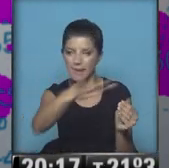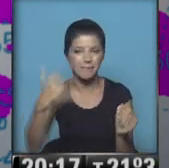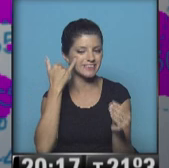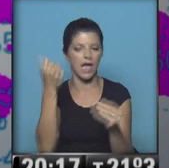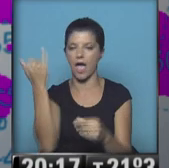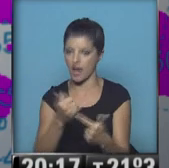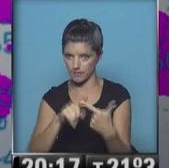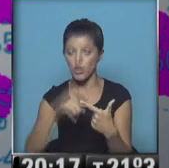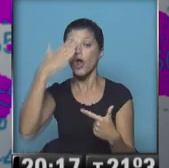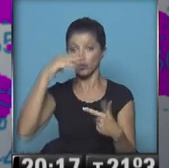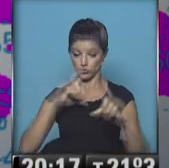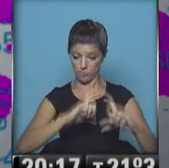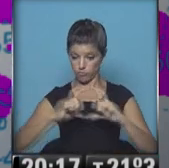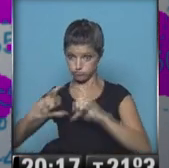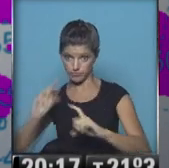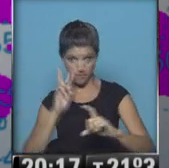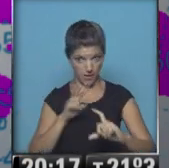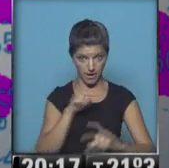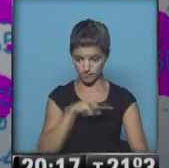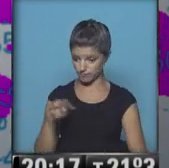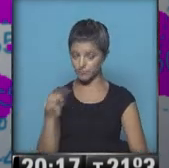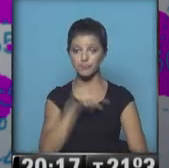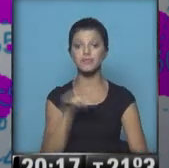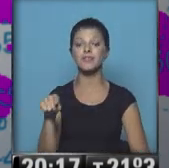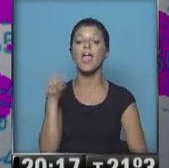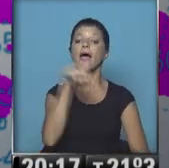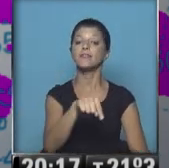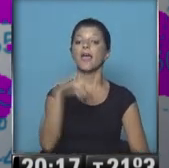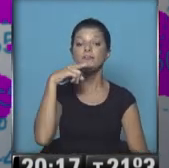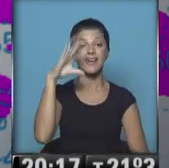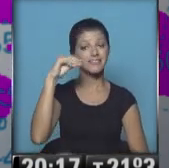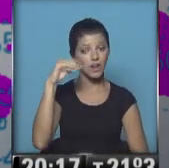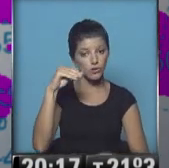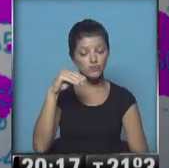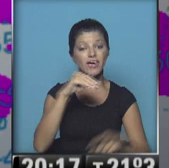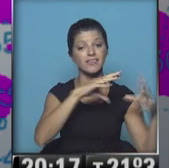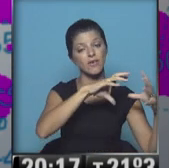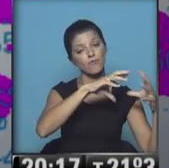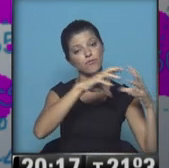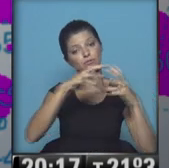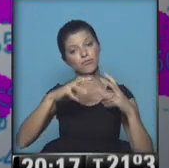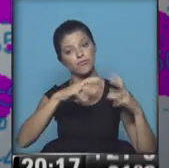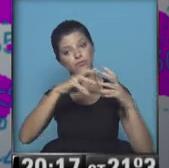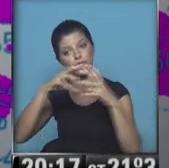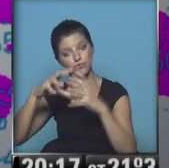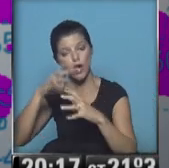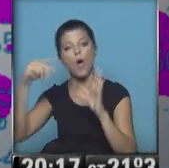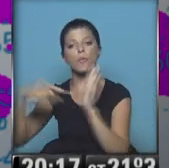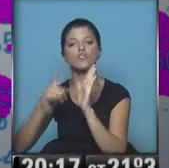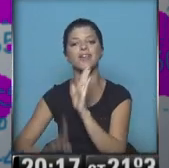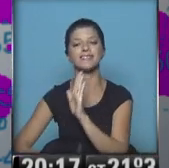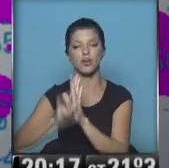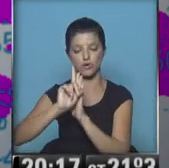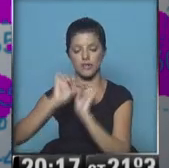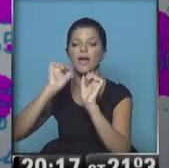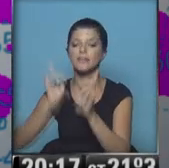dos cuadros, en los últimos dos mapas podemos observar ya en la noche del viernes prácticamente la nube de ceniza sobre el norte de la provincia de Buenos Aires,